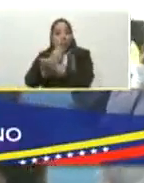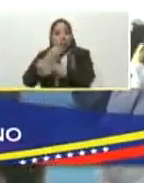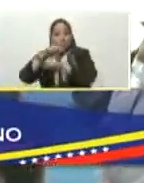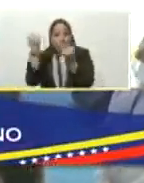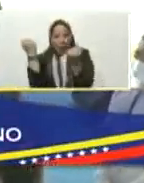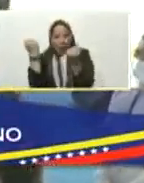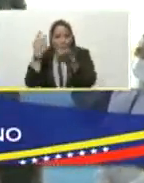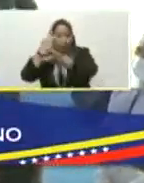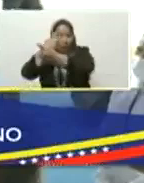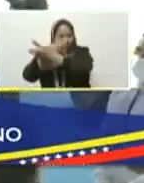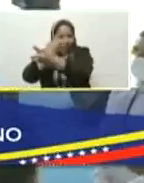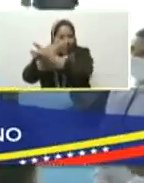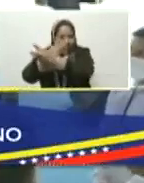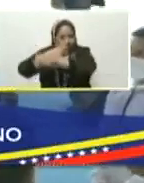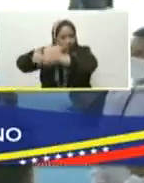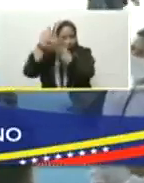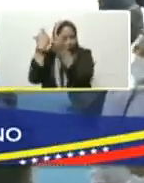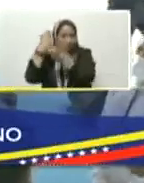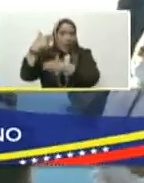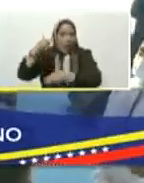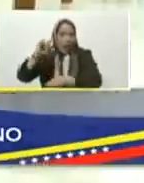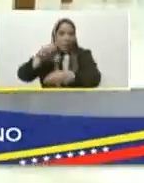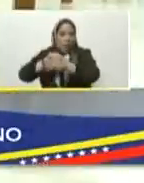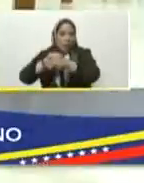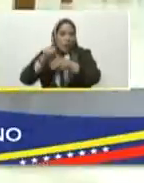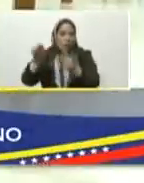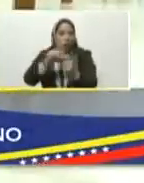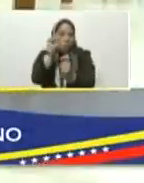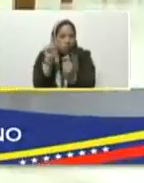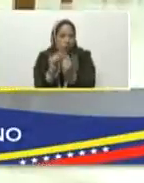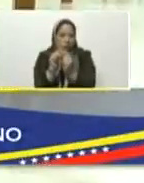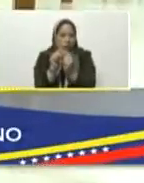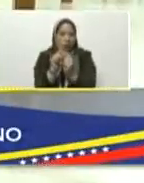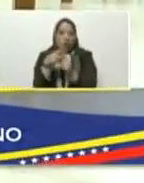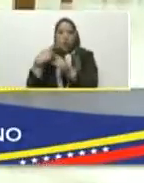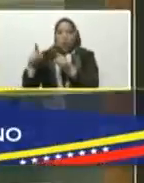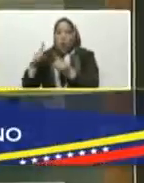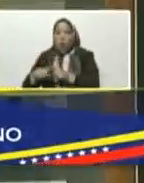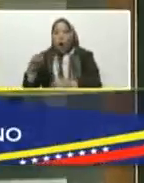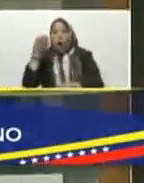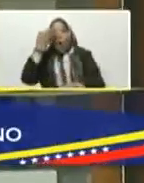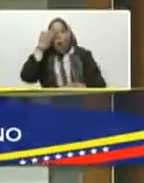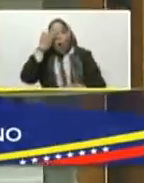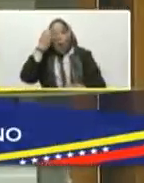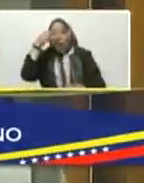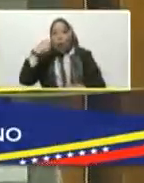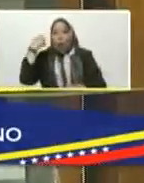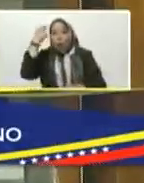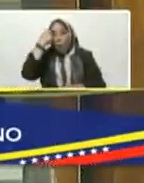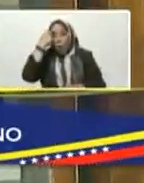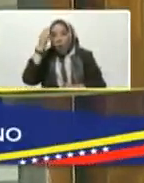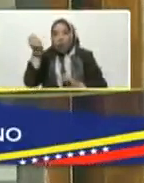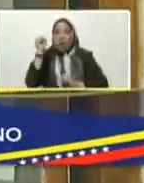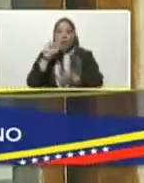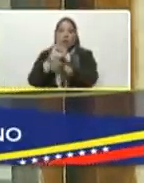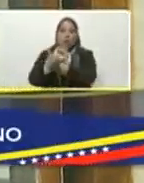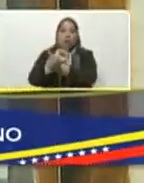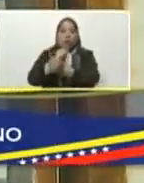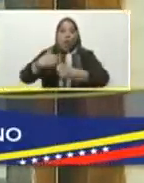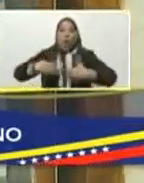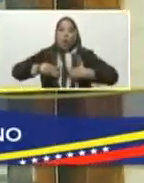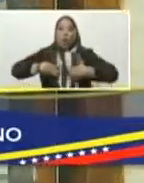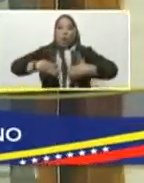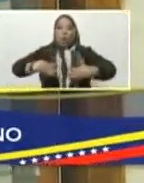cirugía, urología, cirugía pediátrica, infectología, oftalmología y traumachoque y